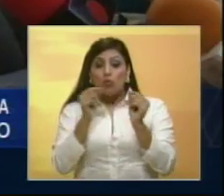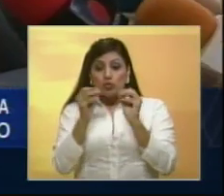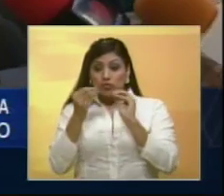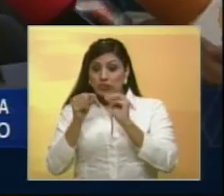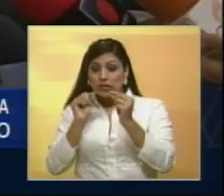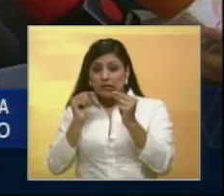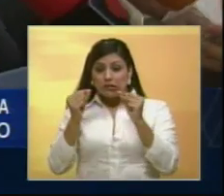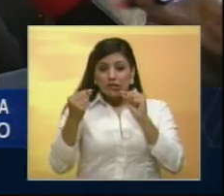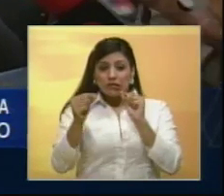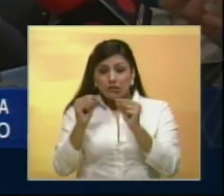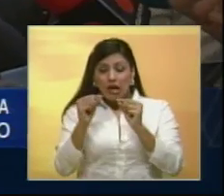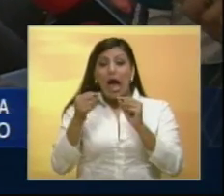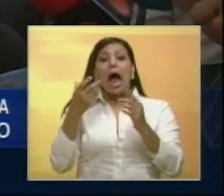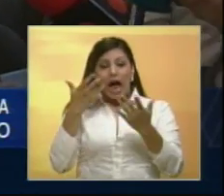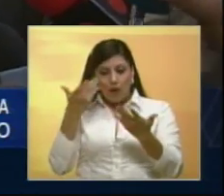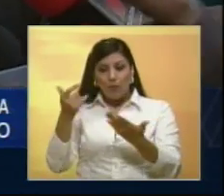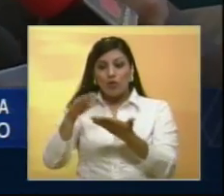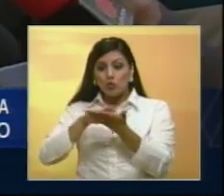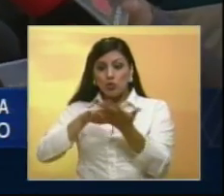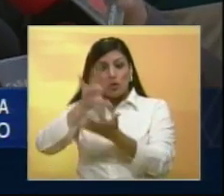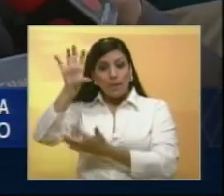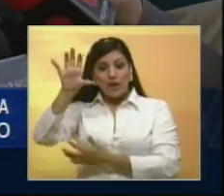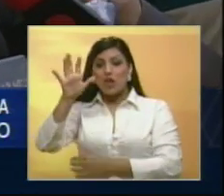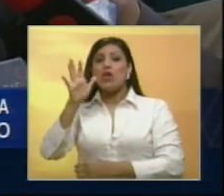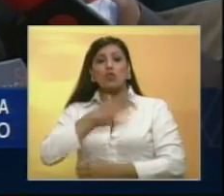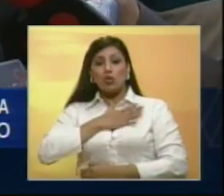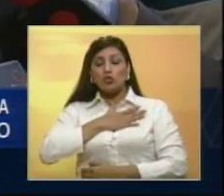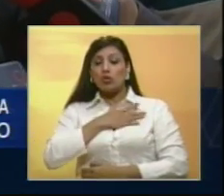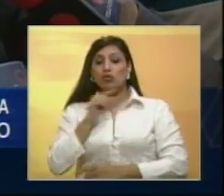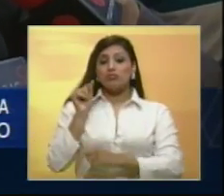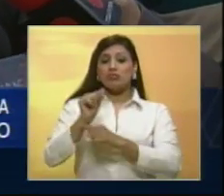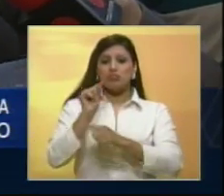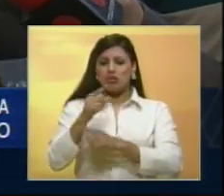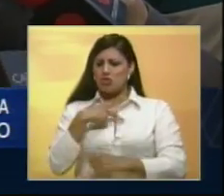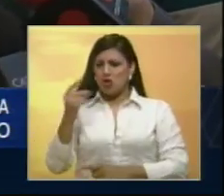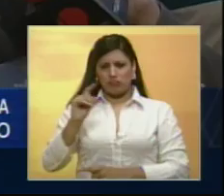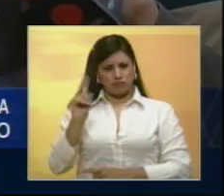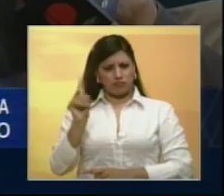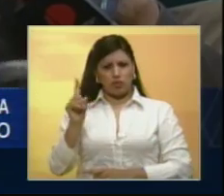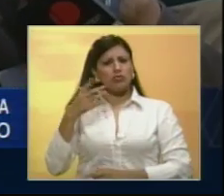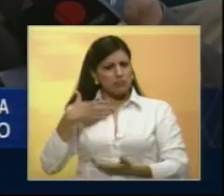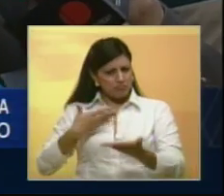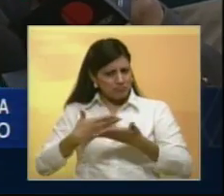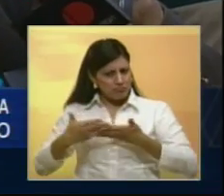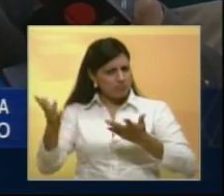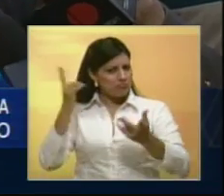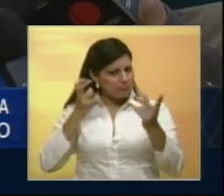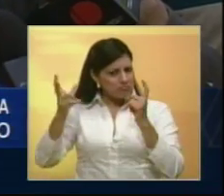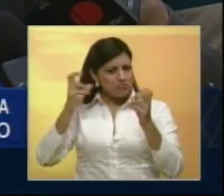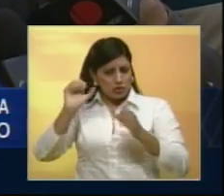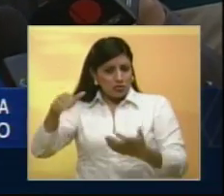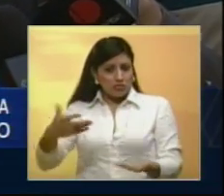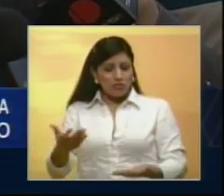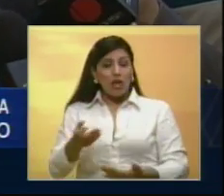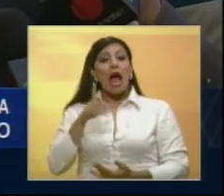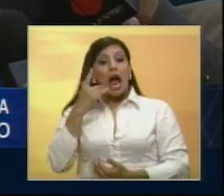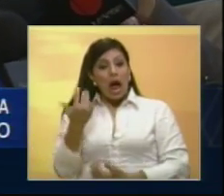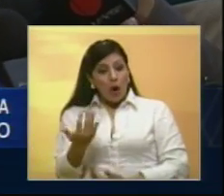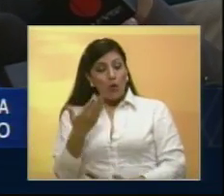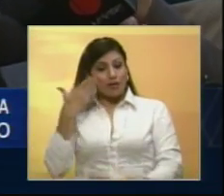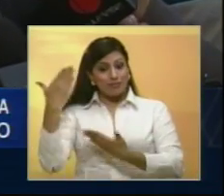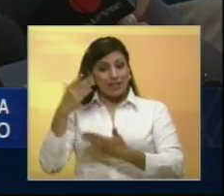su contraparte para resolver la crisis en el país, no son ellos los que se negarán a escuchar propuestas. El máximo representante del